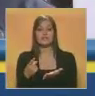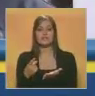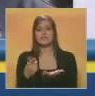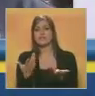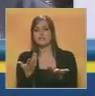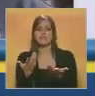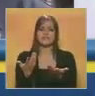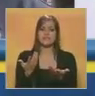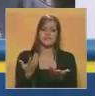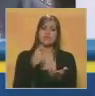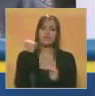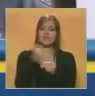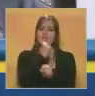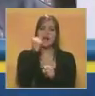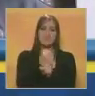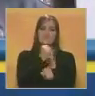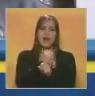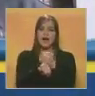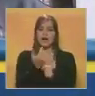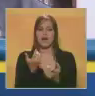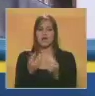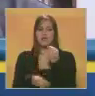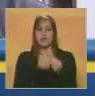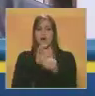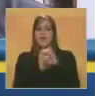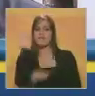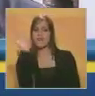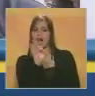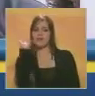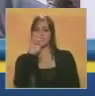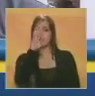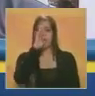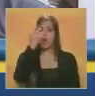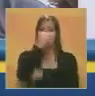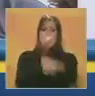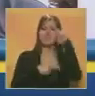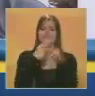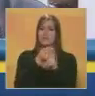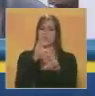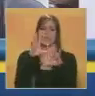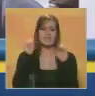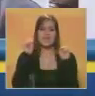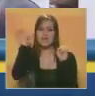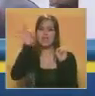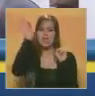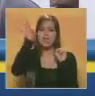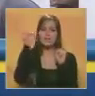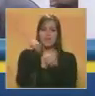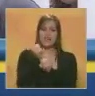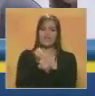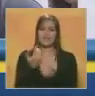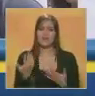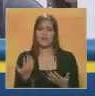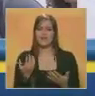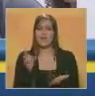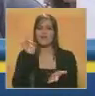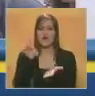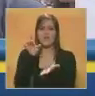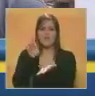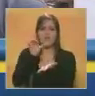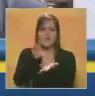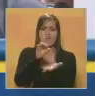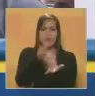una gran jornada de captación Banesco Banco Universal. Eso no lo entendemos. Muy importante que cuando nos hacen los